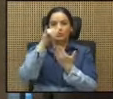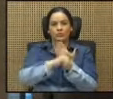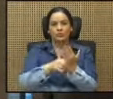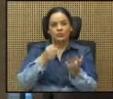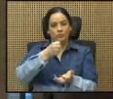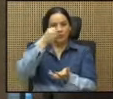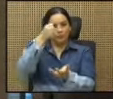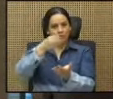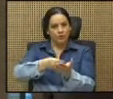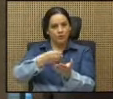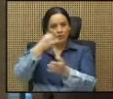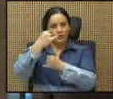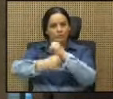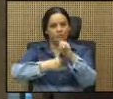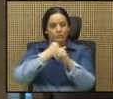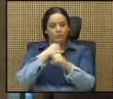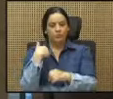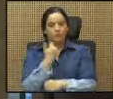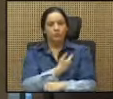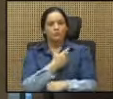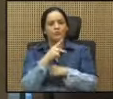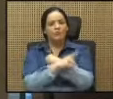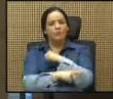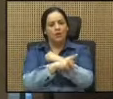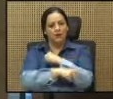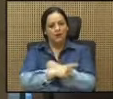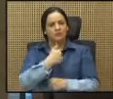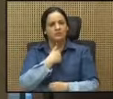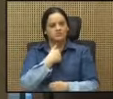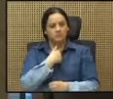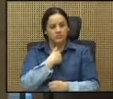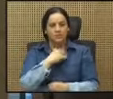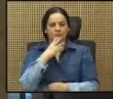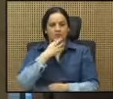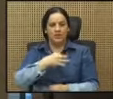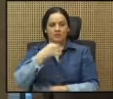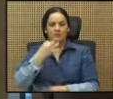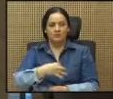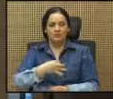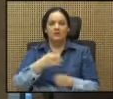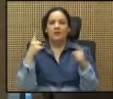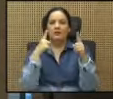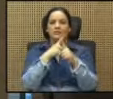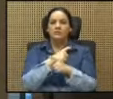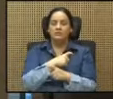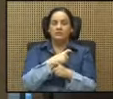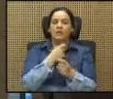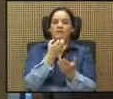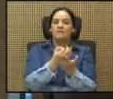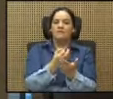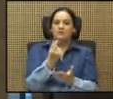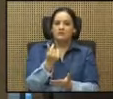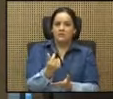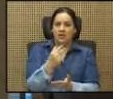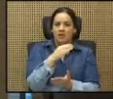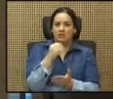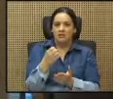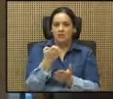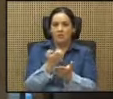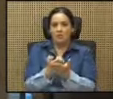nuestro país pasa por una verdadera crisis fiscal y económica. La economía se contrajo